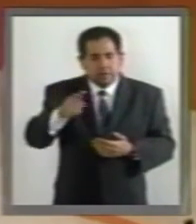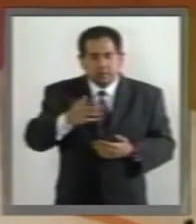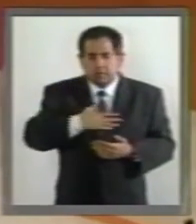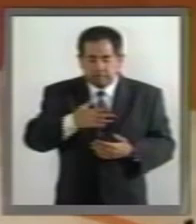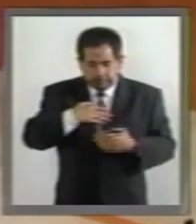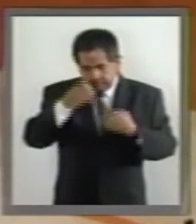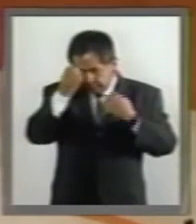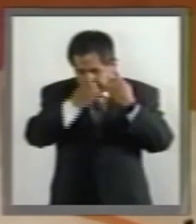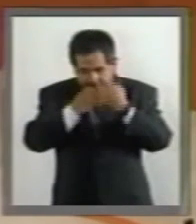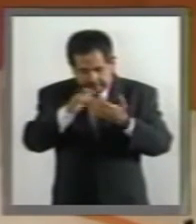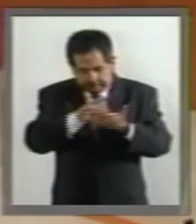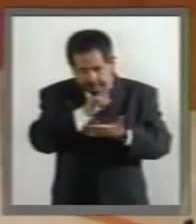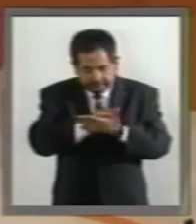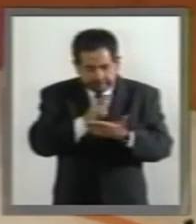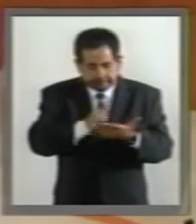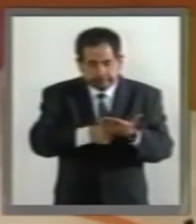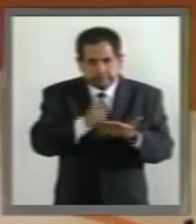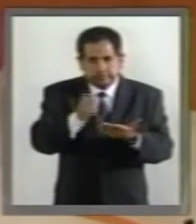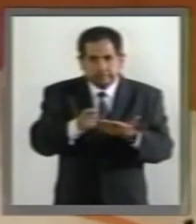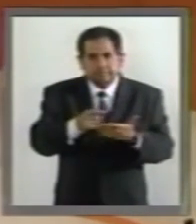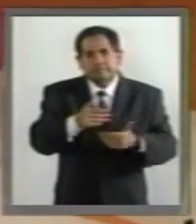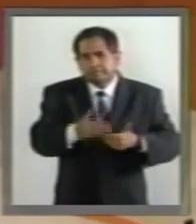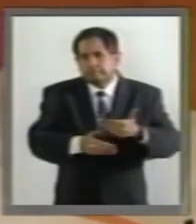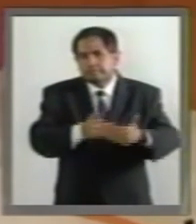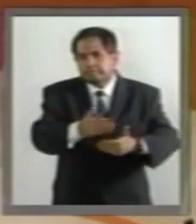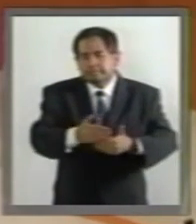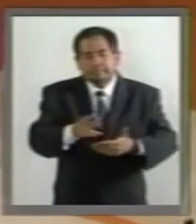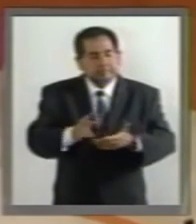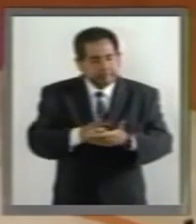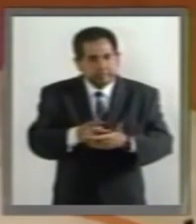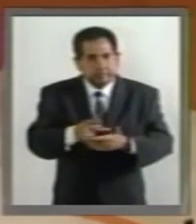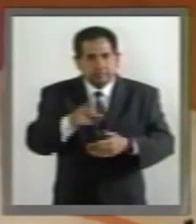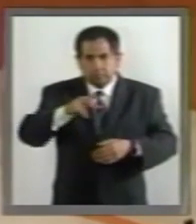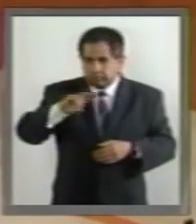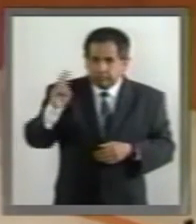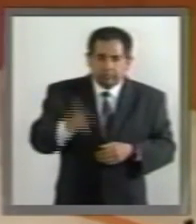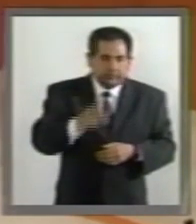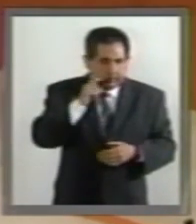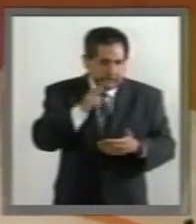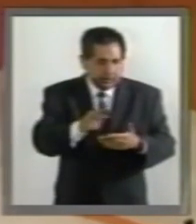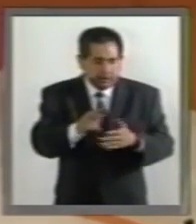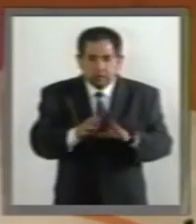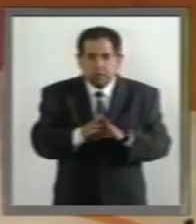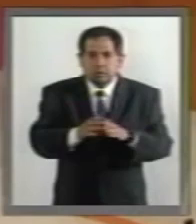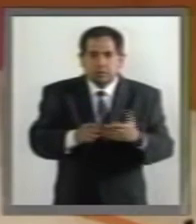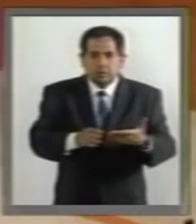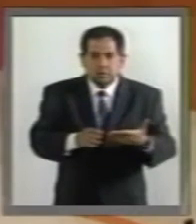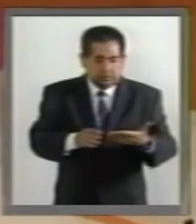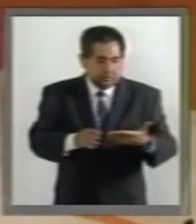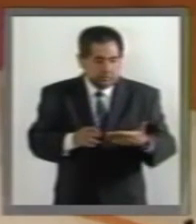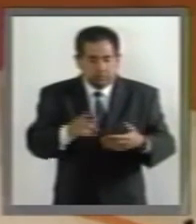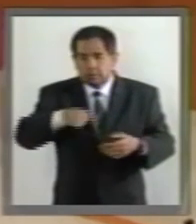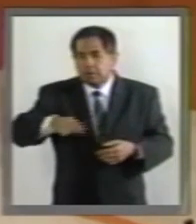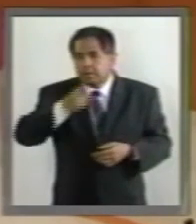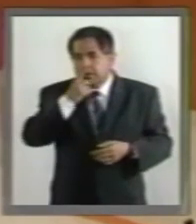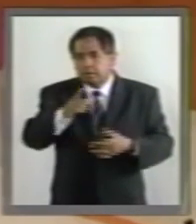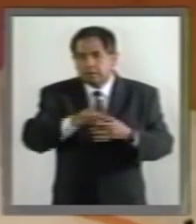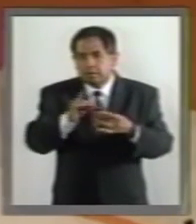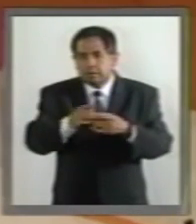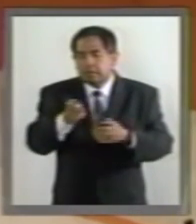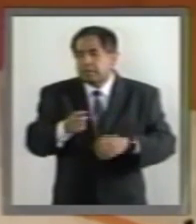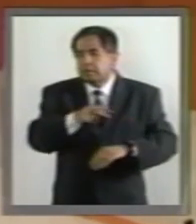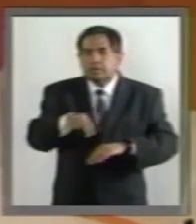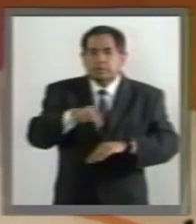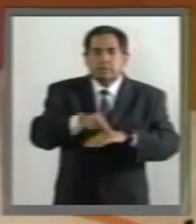revisión del marco jurídico, transitamos, insisto, en la realidad a lo que decimos siempre desde esta